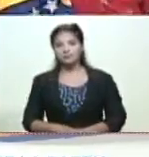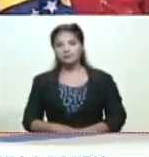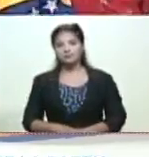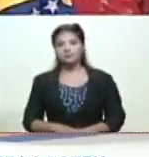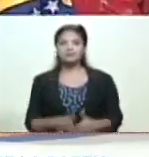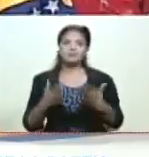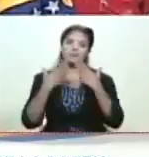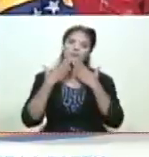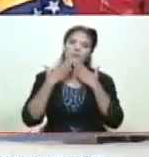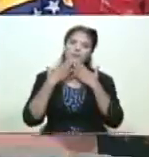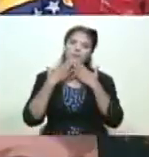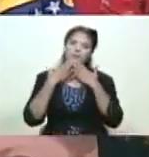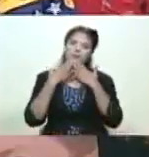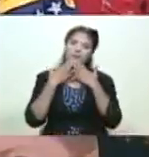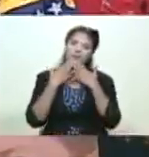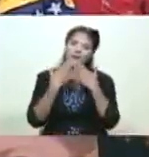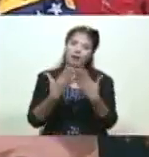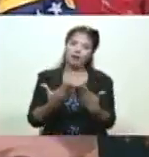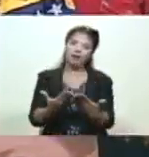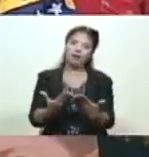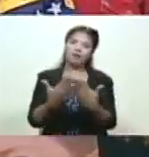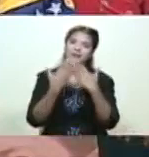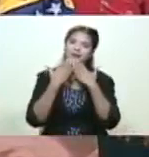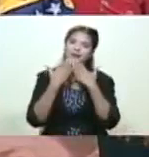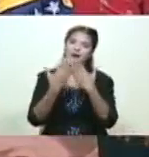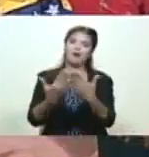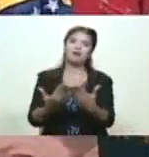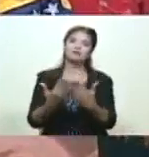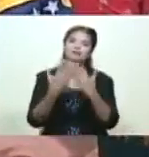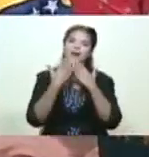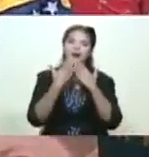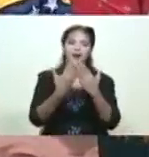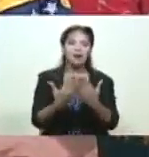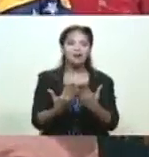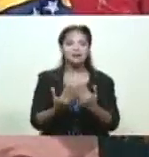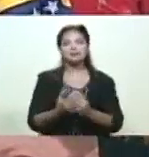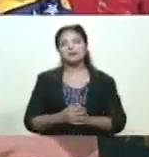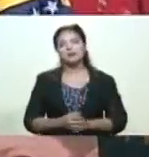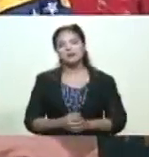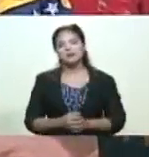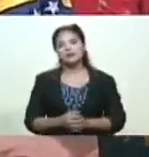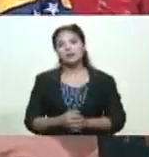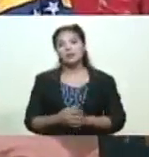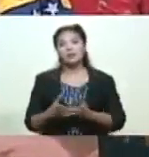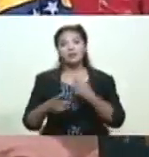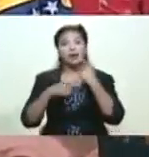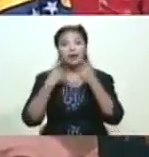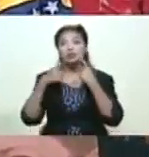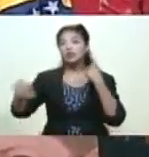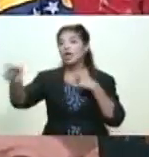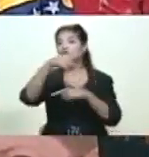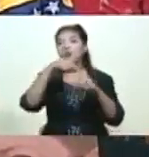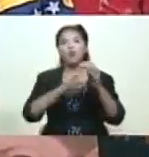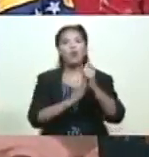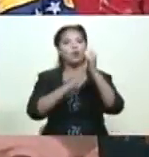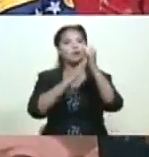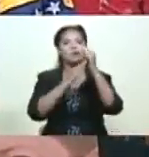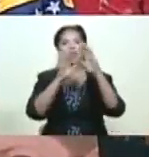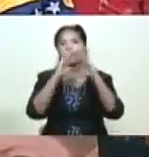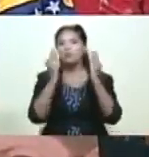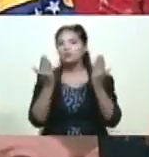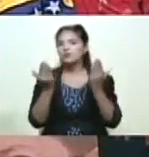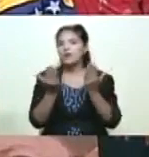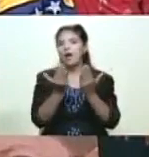Quiero agradecer las declaraciones de todos los líderes mundiales,